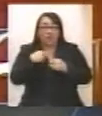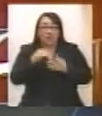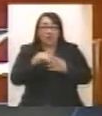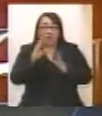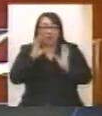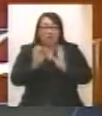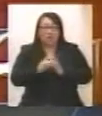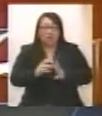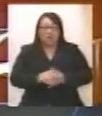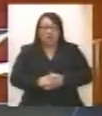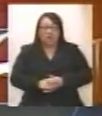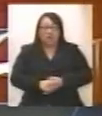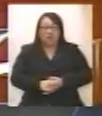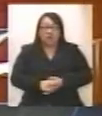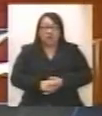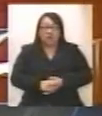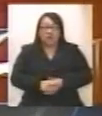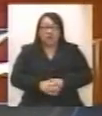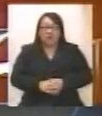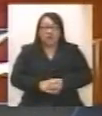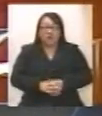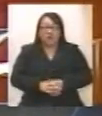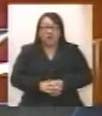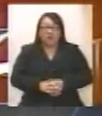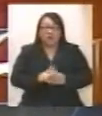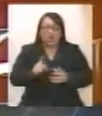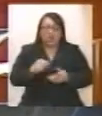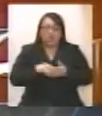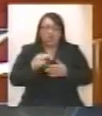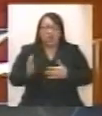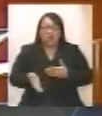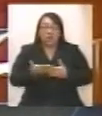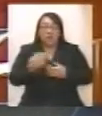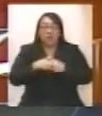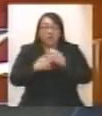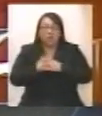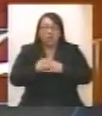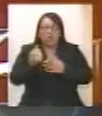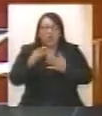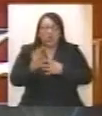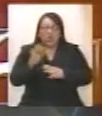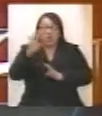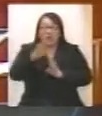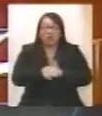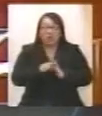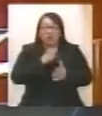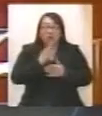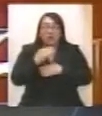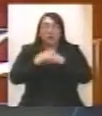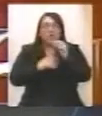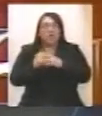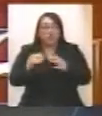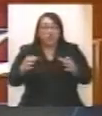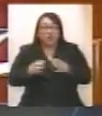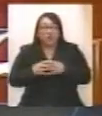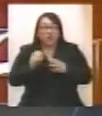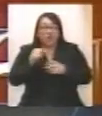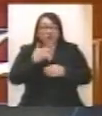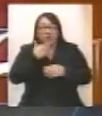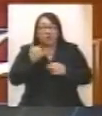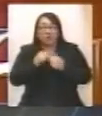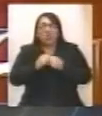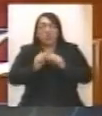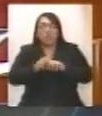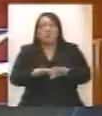cifras. De esta forma se acelera la inversión de calidad, se reduce la brecha de infraestructura y se mejora